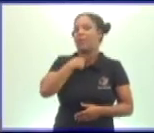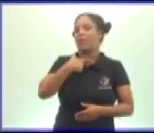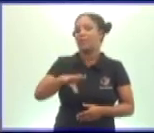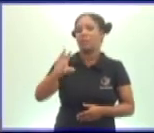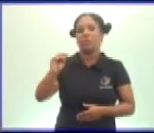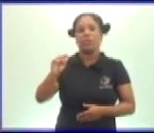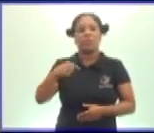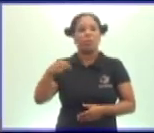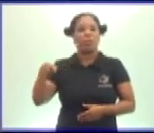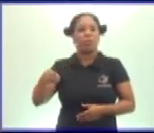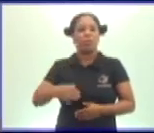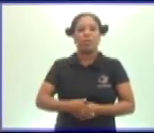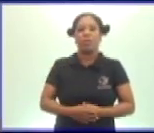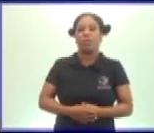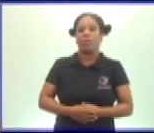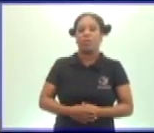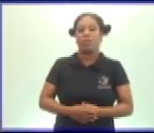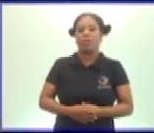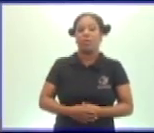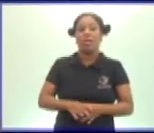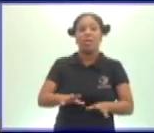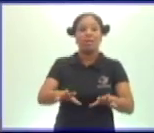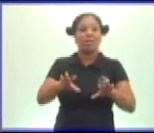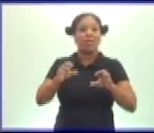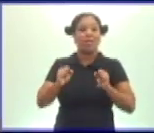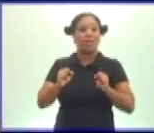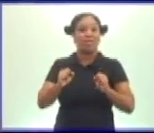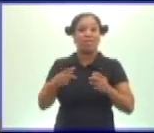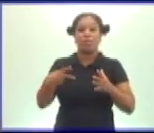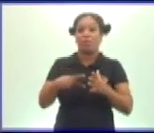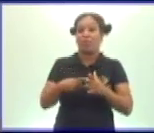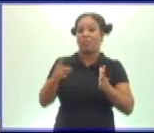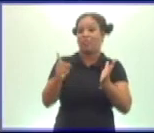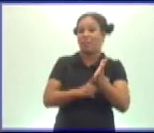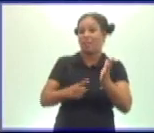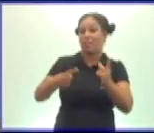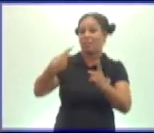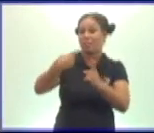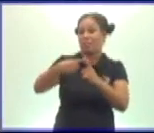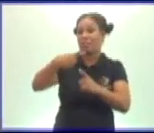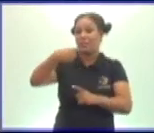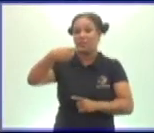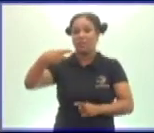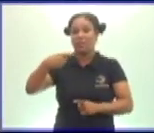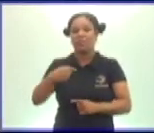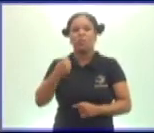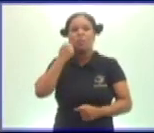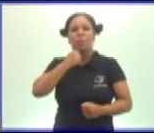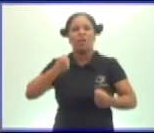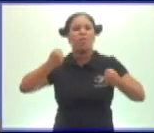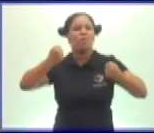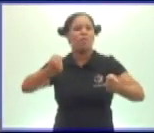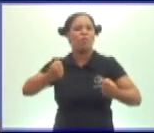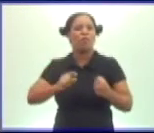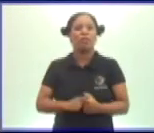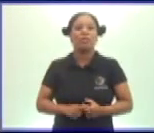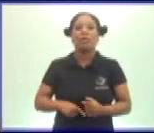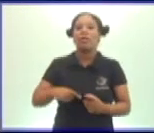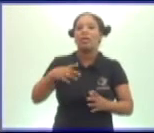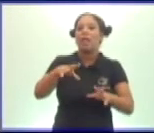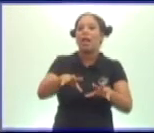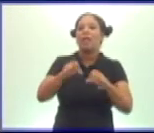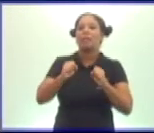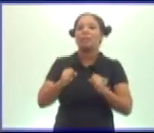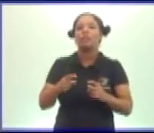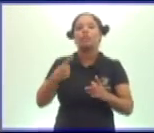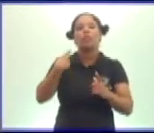copiar. Las atracciones entre las cargas opuestas son más fuertes que las atracciones entre